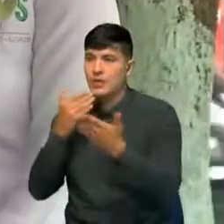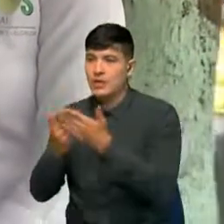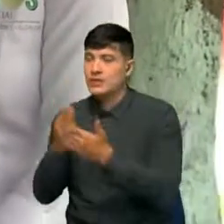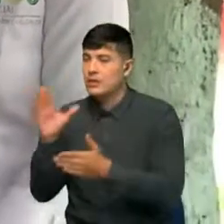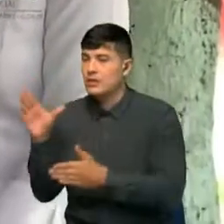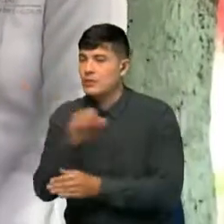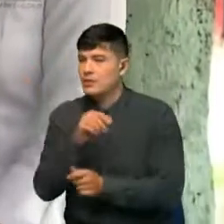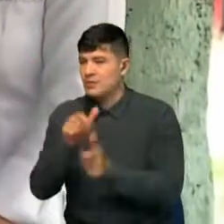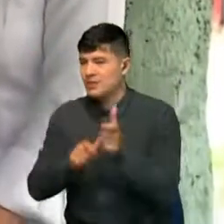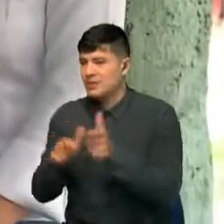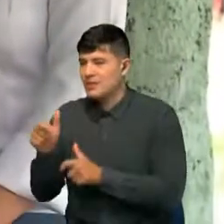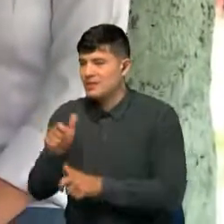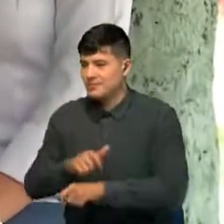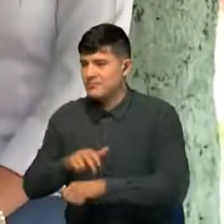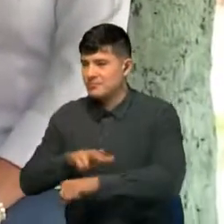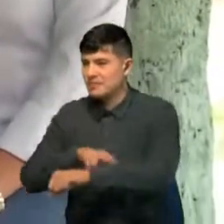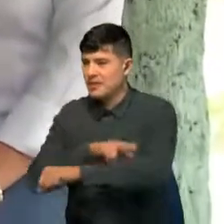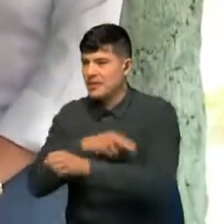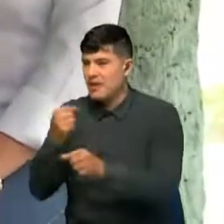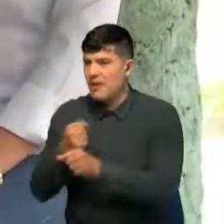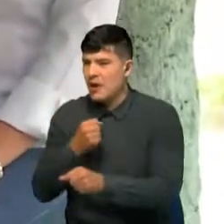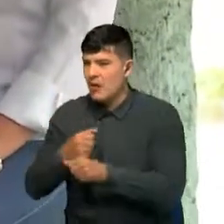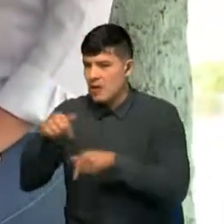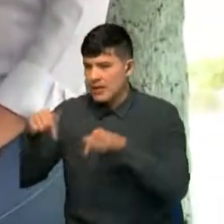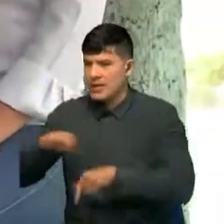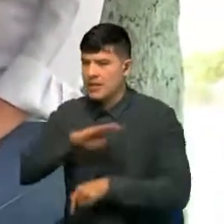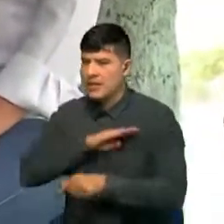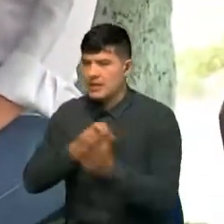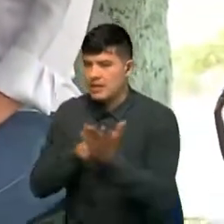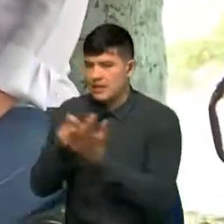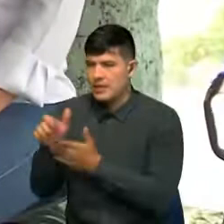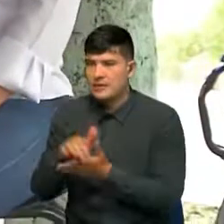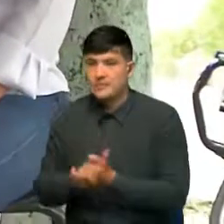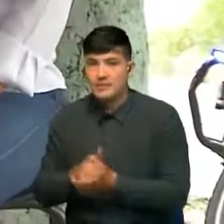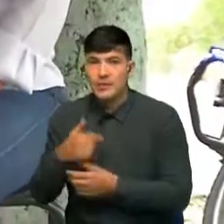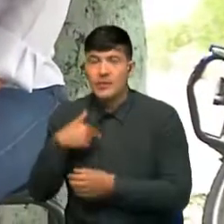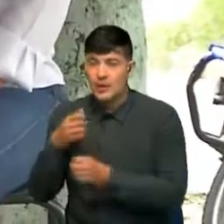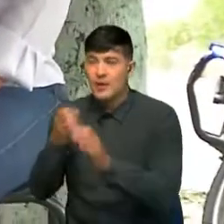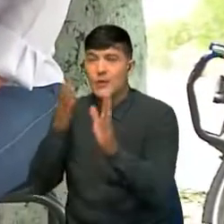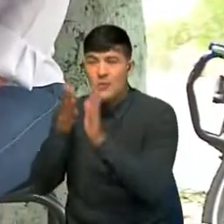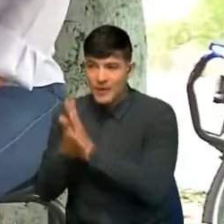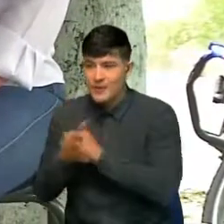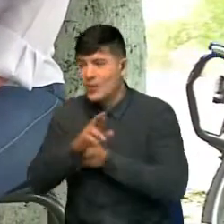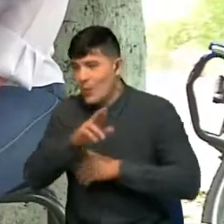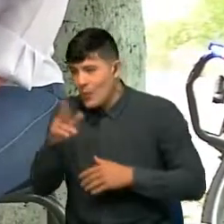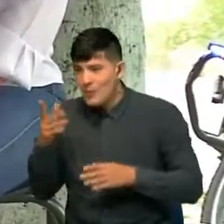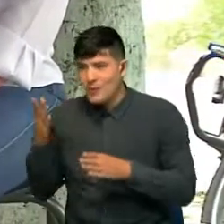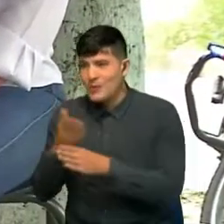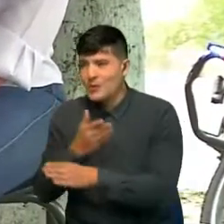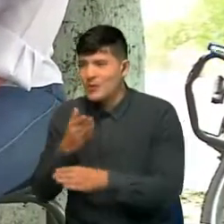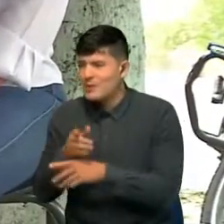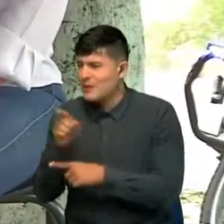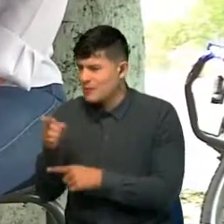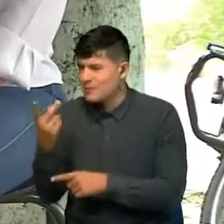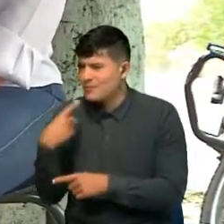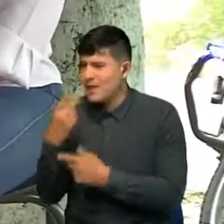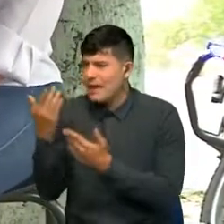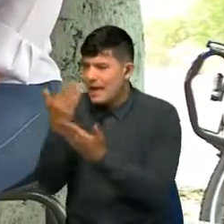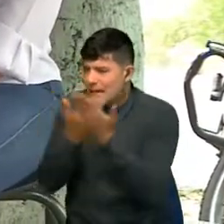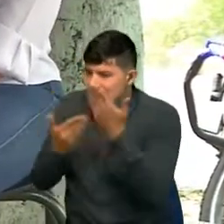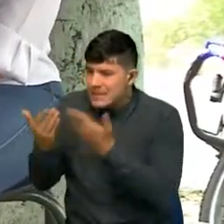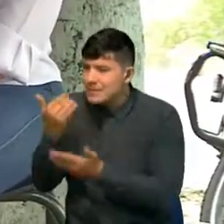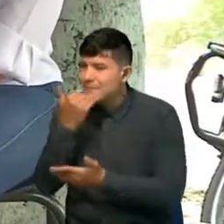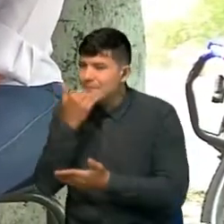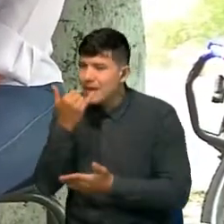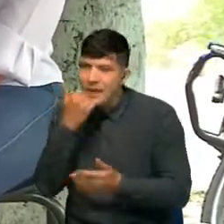la administración municipal. Yo le voy a contar otra de las problemáticas, doctora, para que analicemos un poco la situación de lo